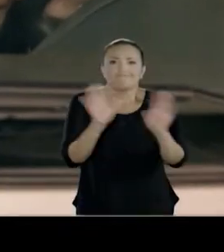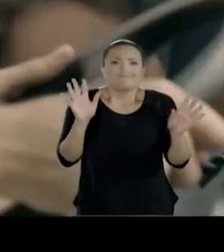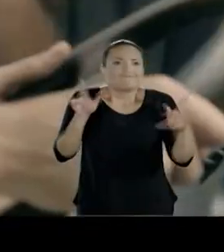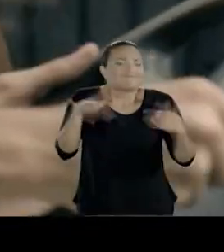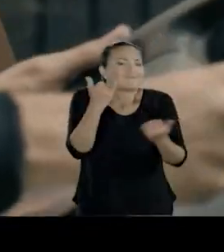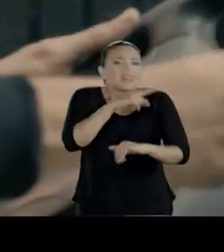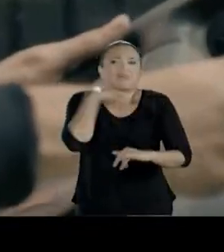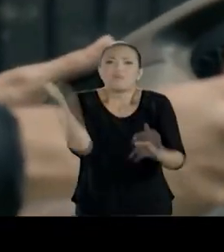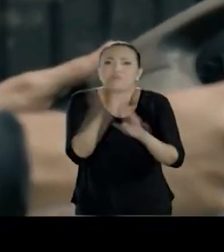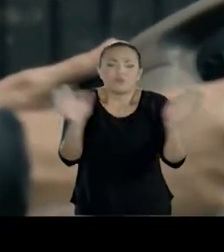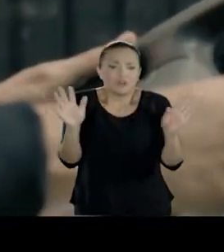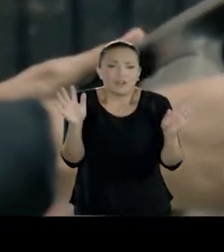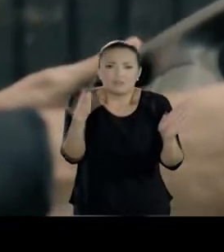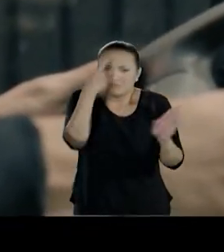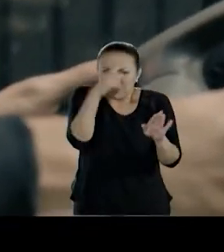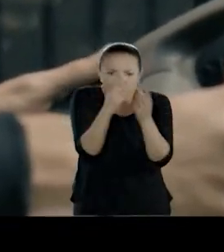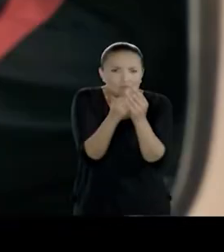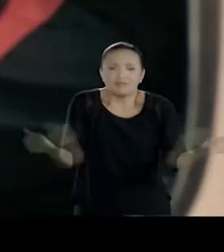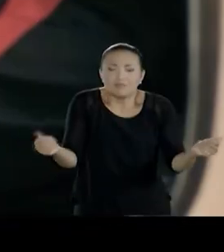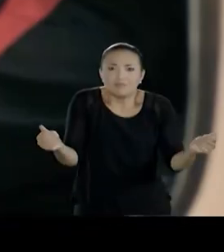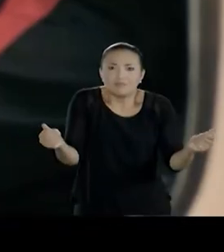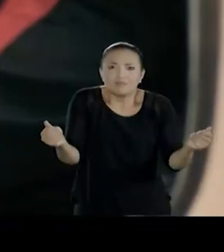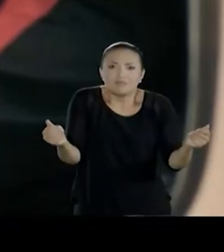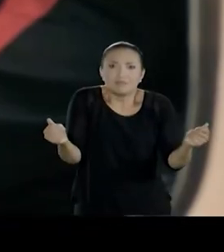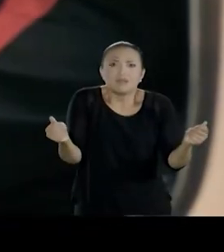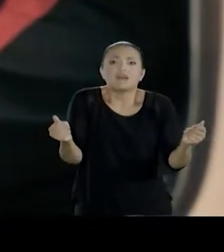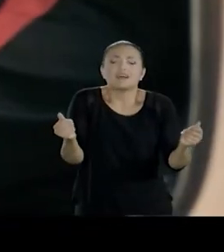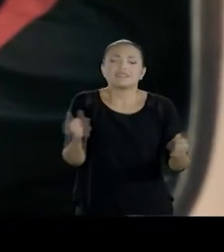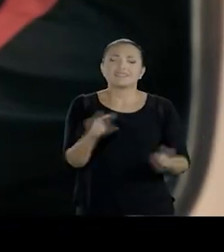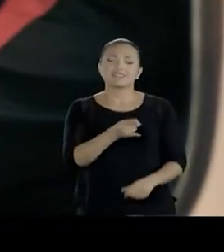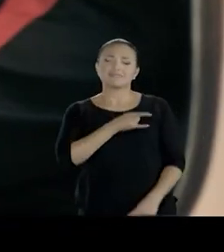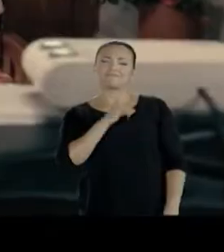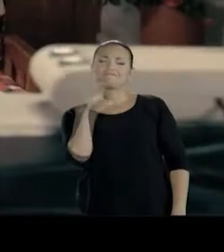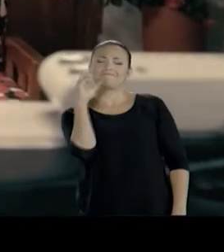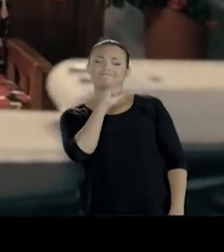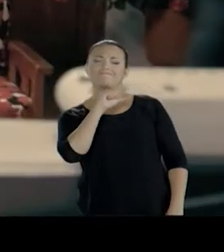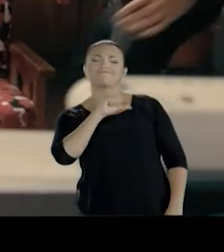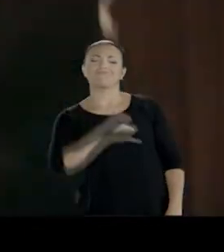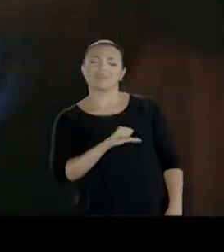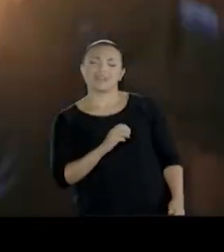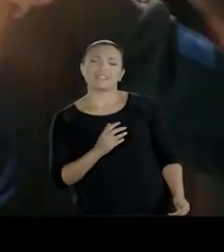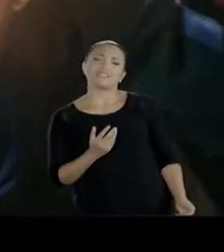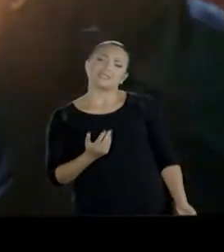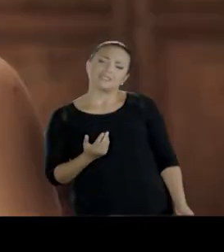Está muerto. De repente, se nos fue. Esto es una mala señal.